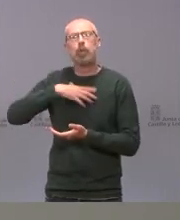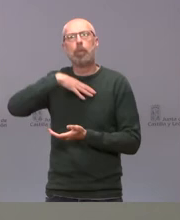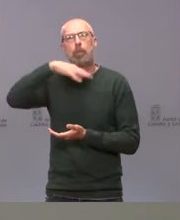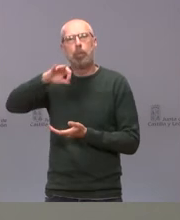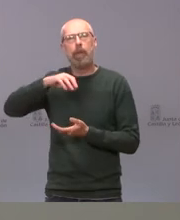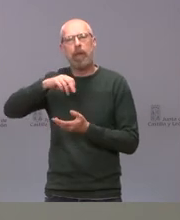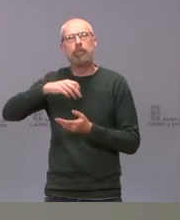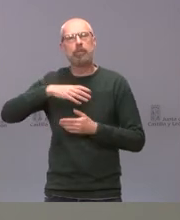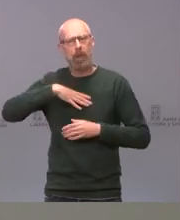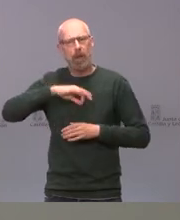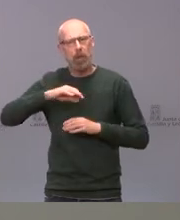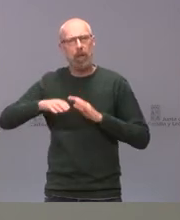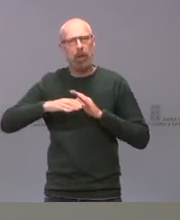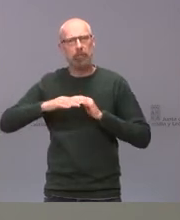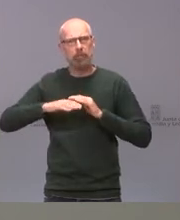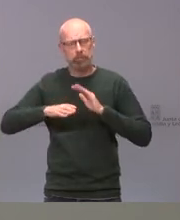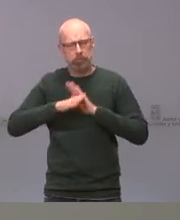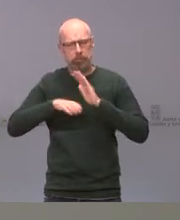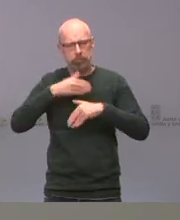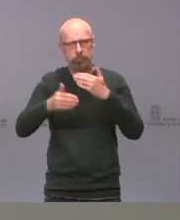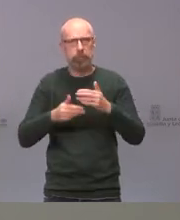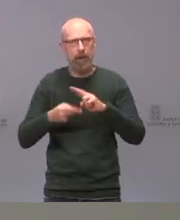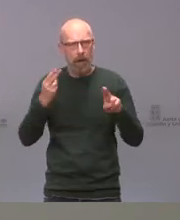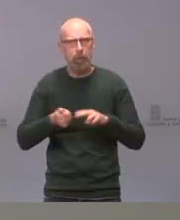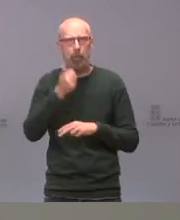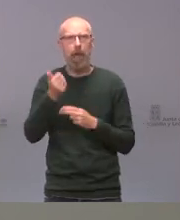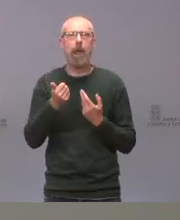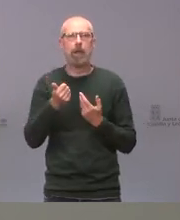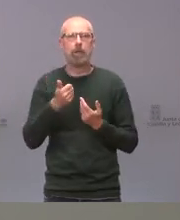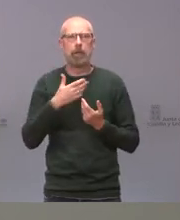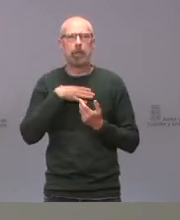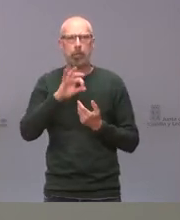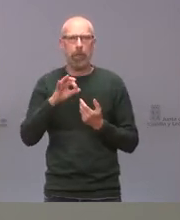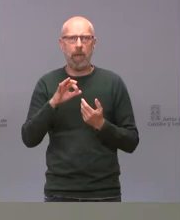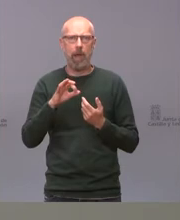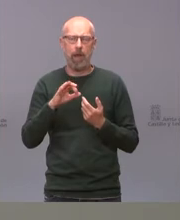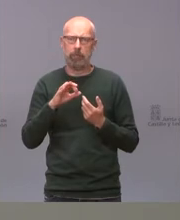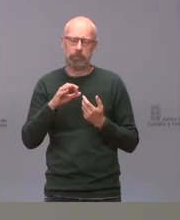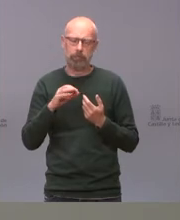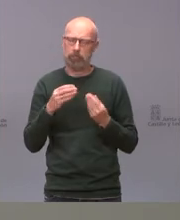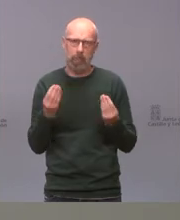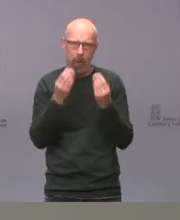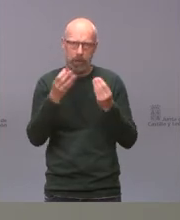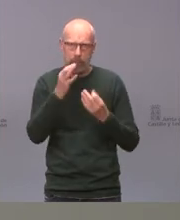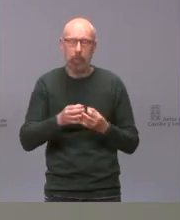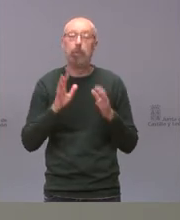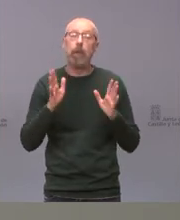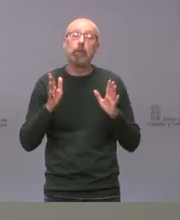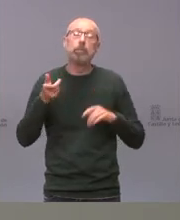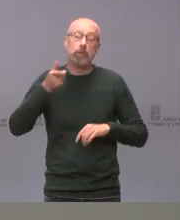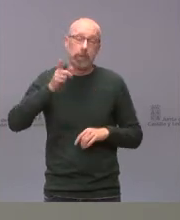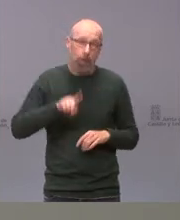más capaces de poder vacunar más y poder tener mayor ritmo. Pero también es verdad